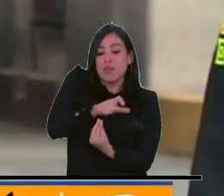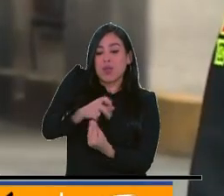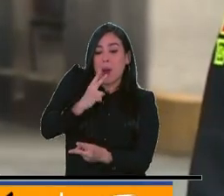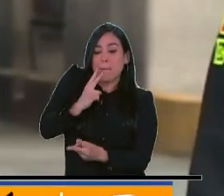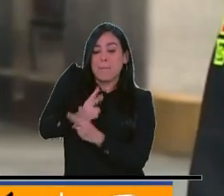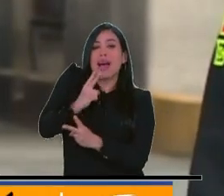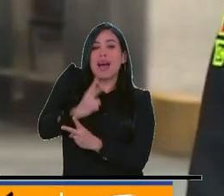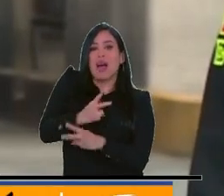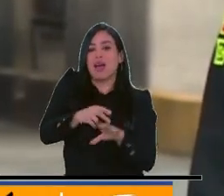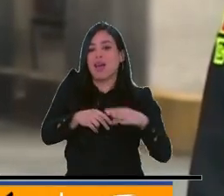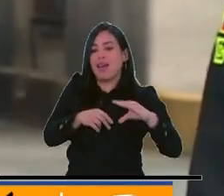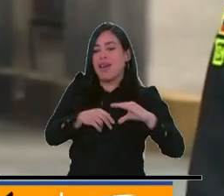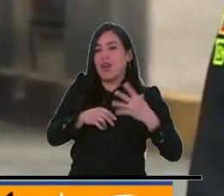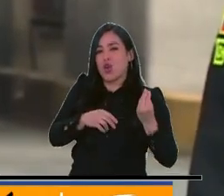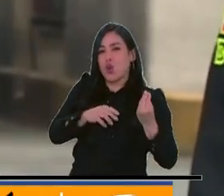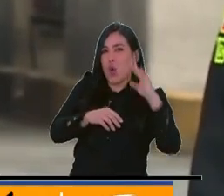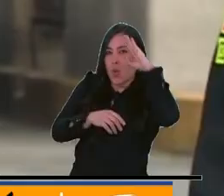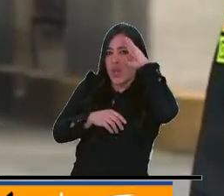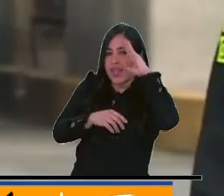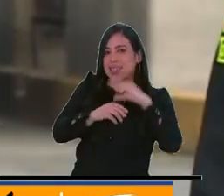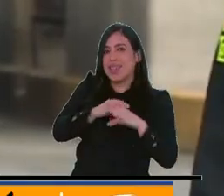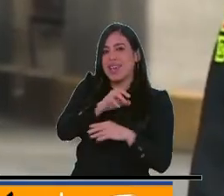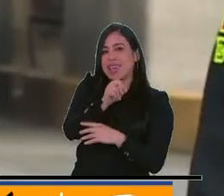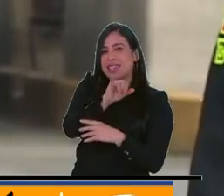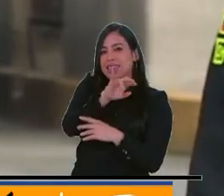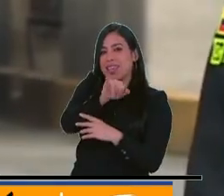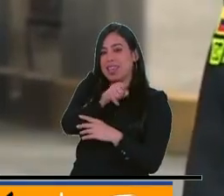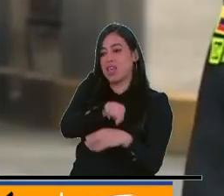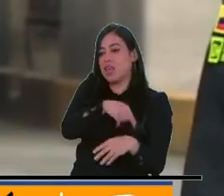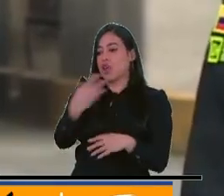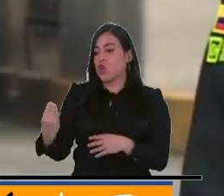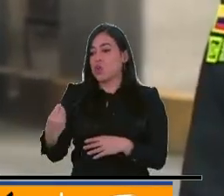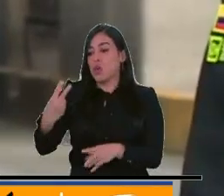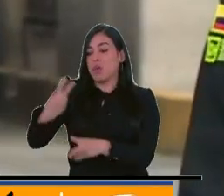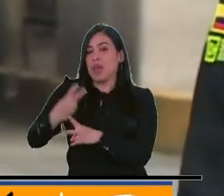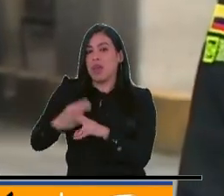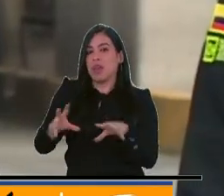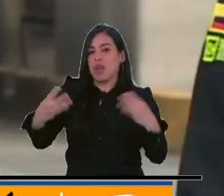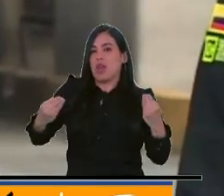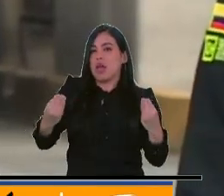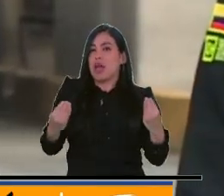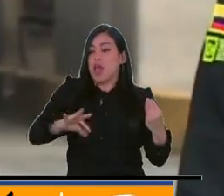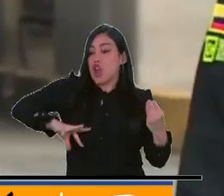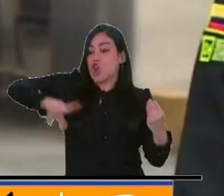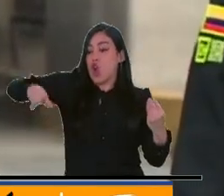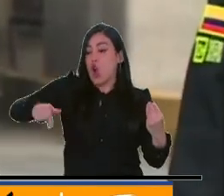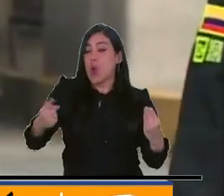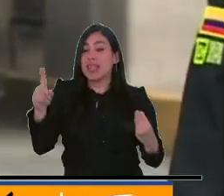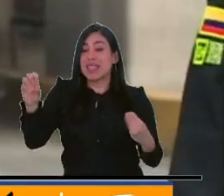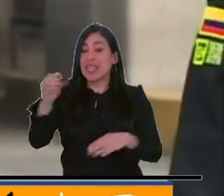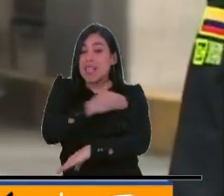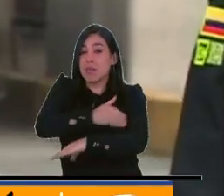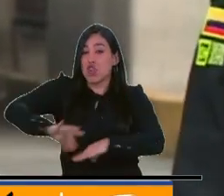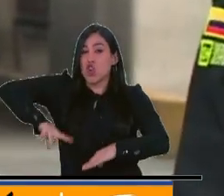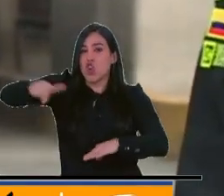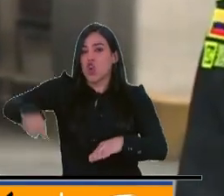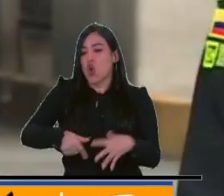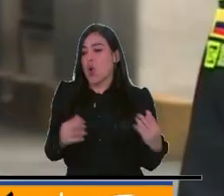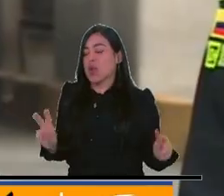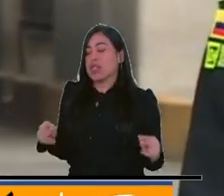dos agentes de la SIJÍN. Estos fleteros estaban cometiendo un hurto avaluado en más de 60 millones de pesos.